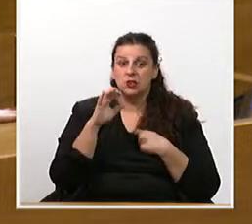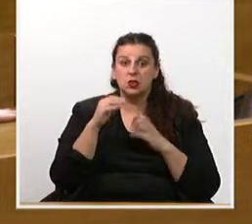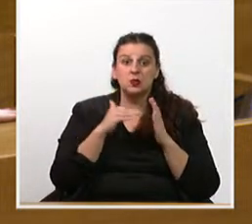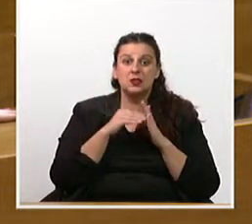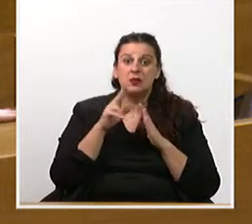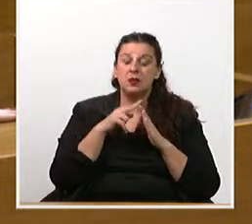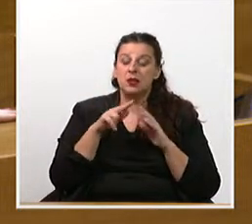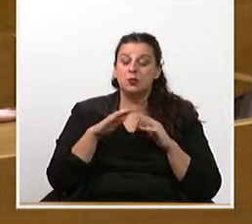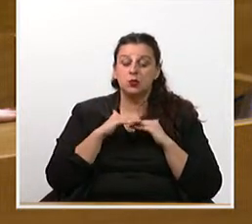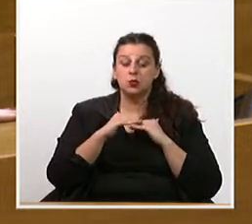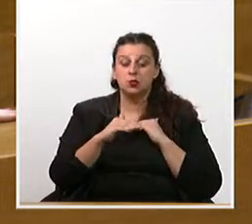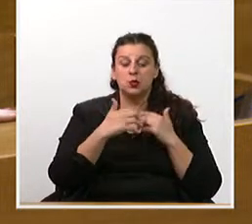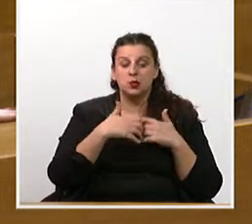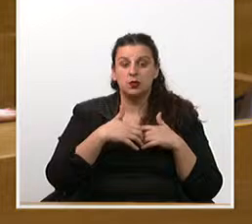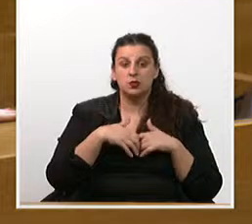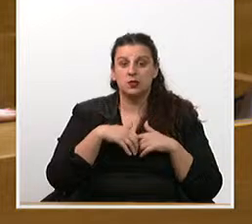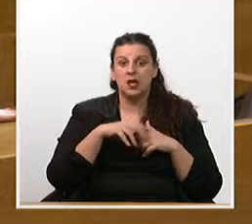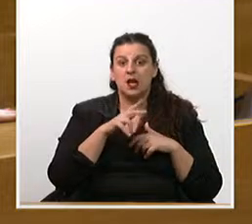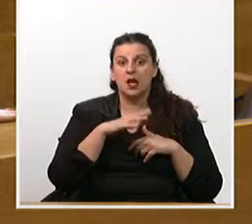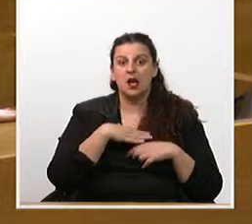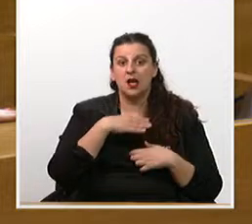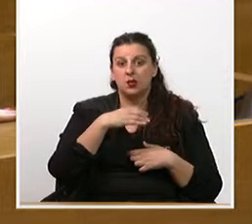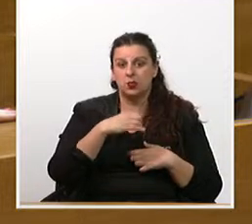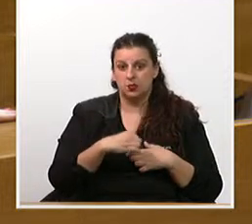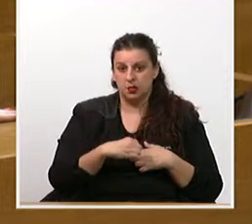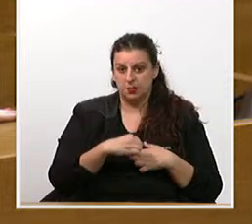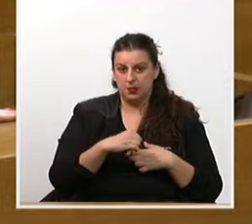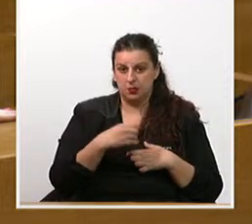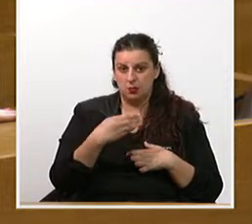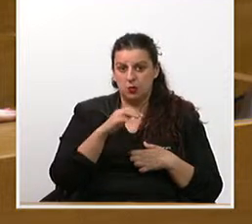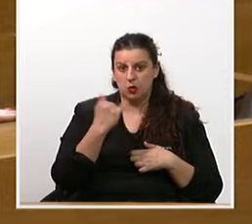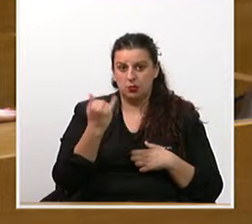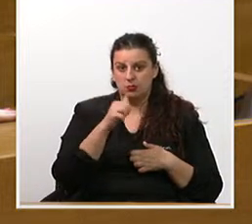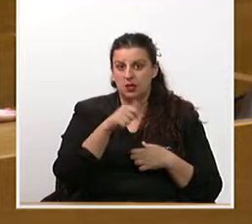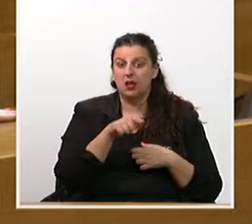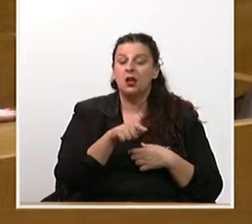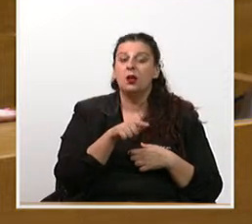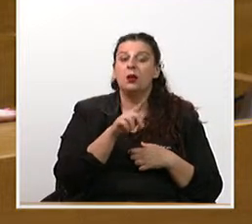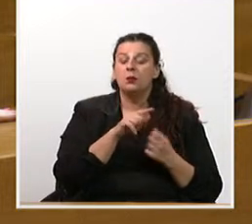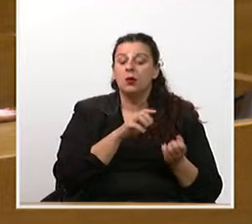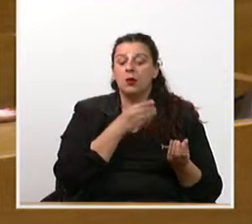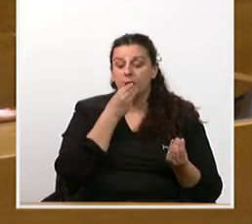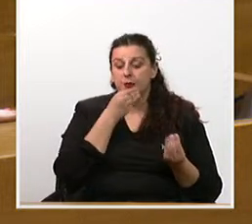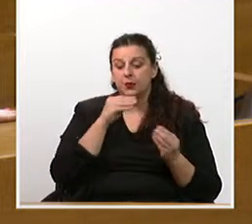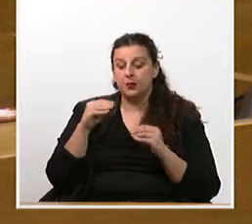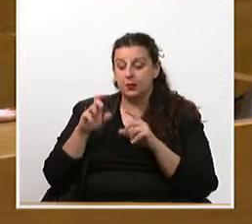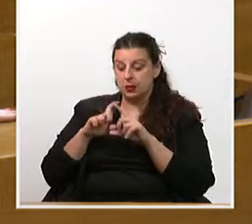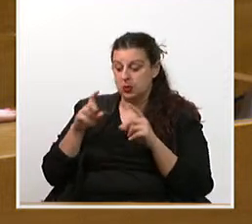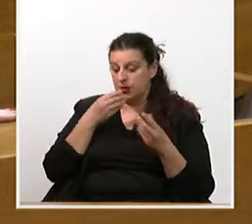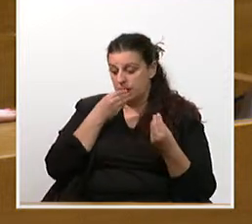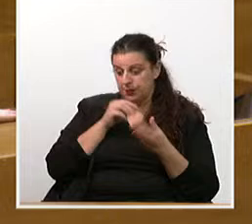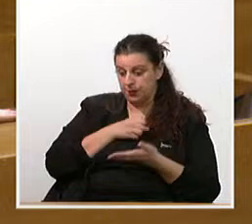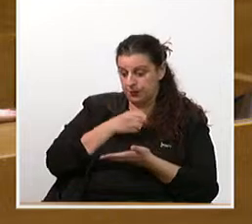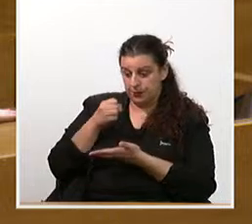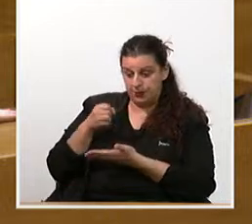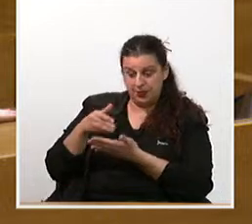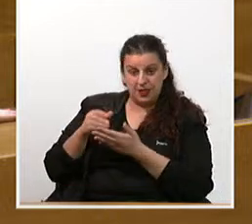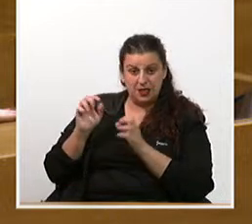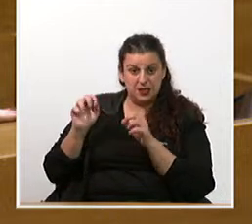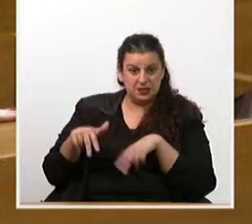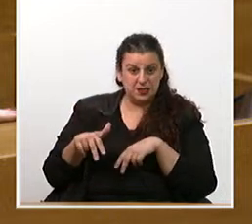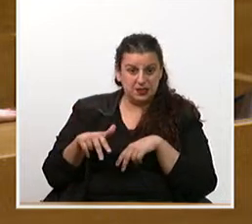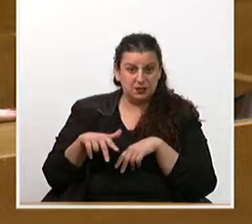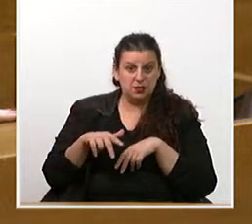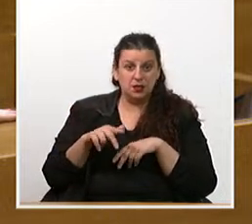industria en el ayuntamiento de lorcha para supuestamente desviarlo a creación de esta sociedad dinero que nunca llegó a sbal pero es que una vez